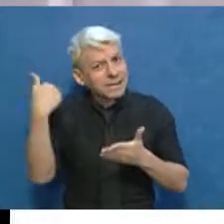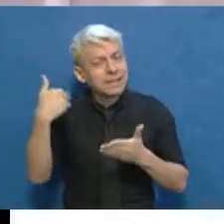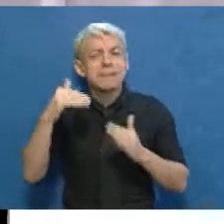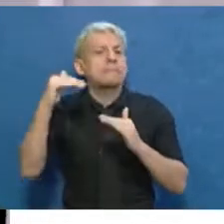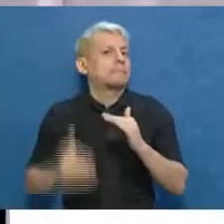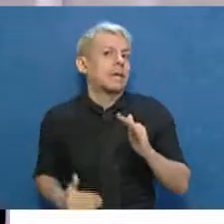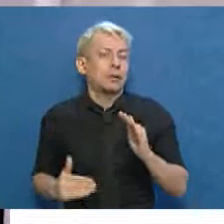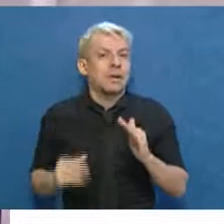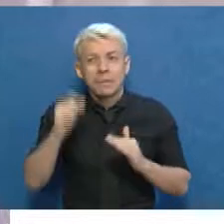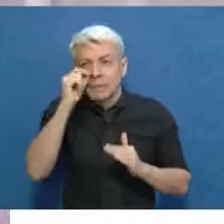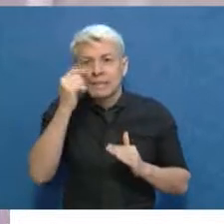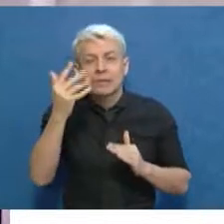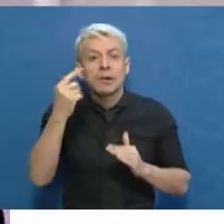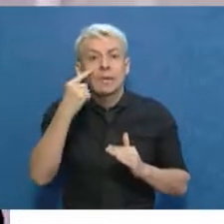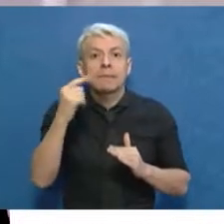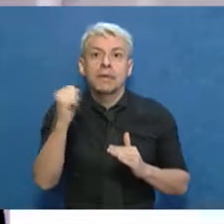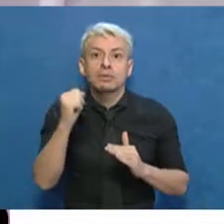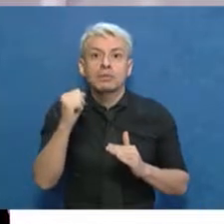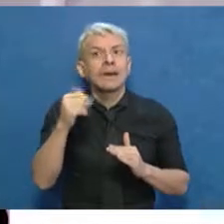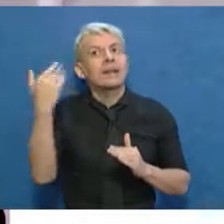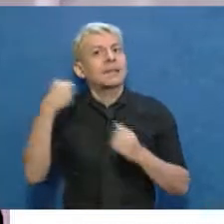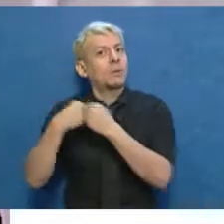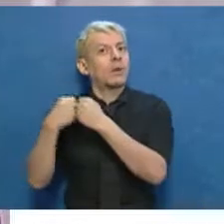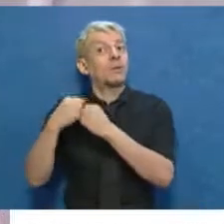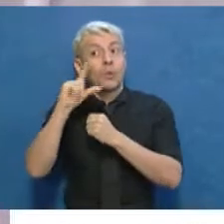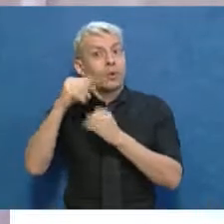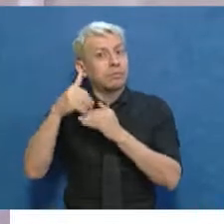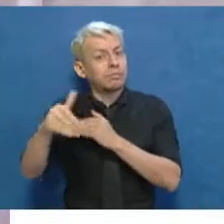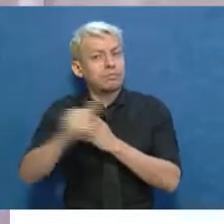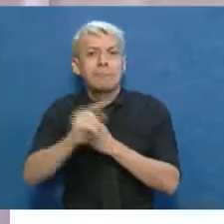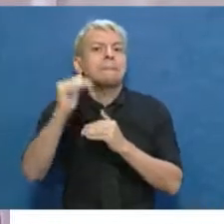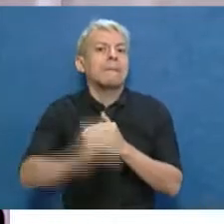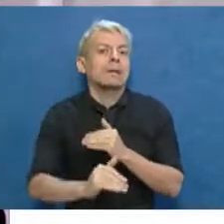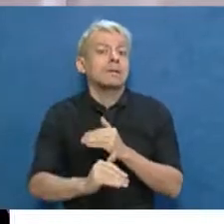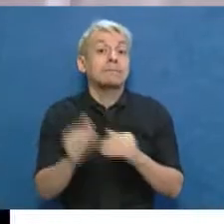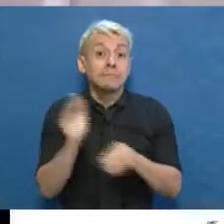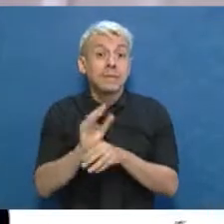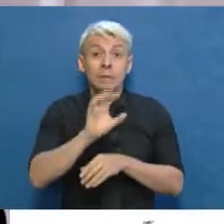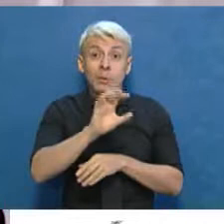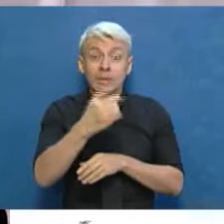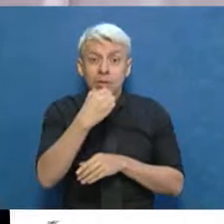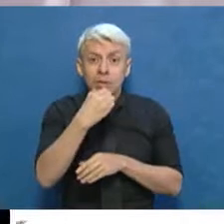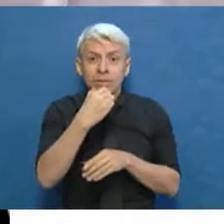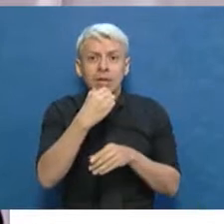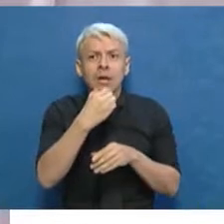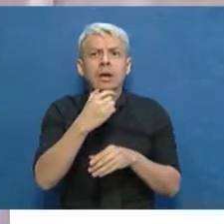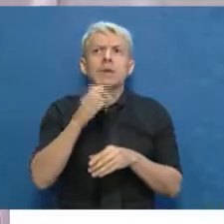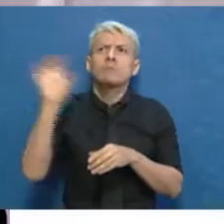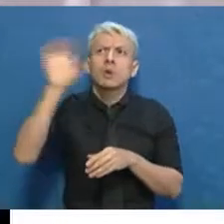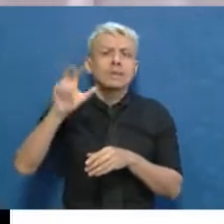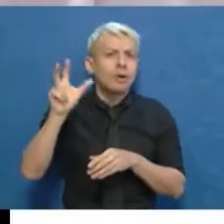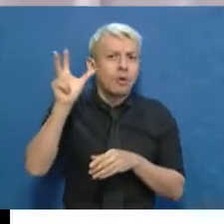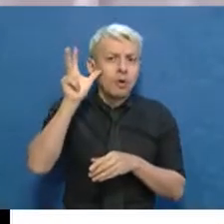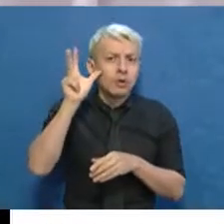de 25.000 pesos con CETERA a partir de julio. Esto significa que Mendoza pasa a ser parte de un conjunto de 8 provincias que